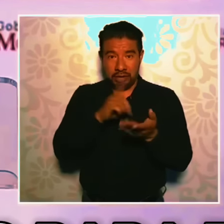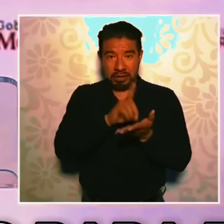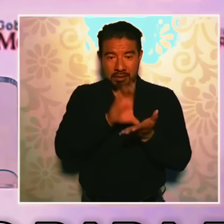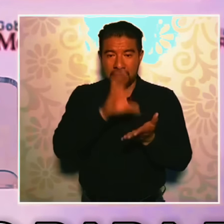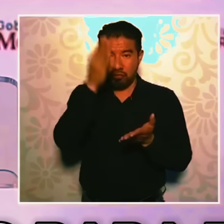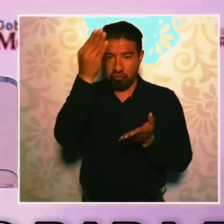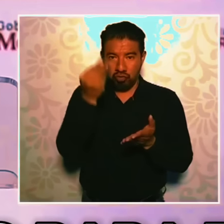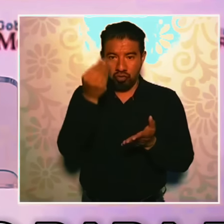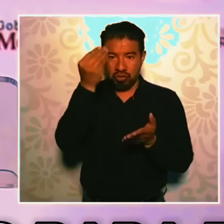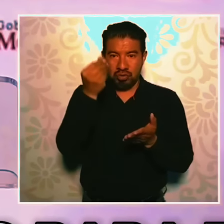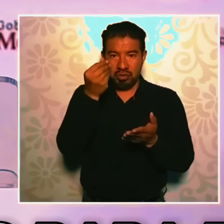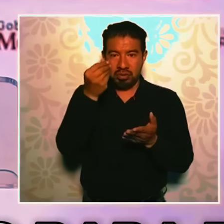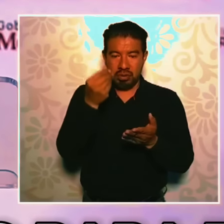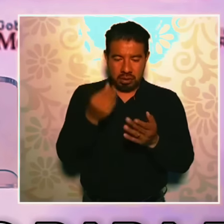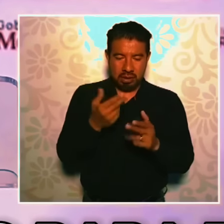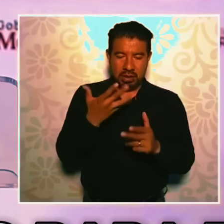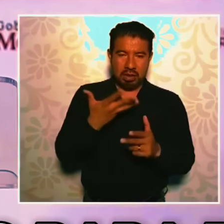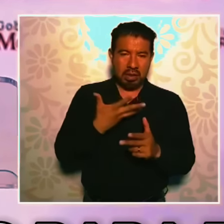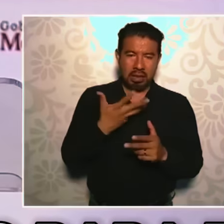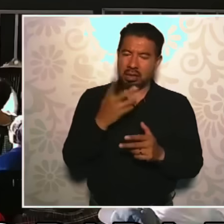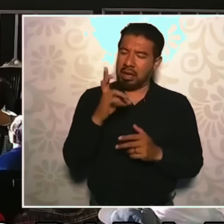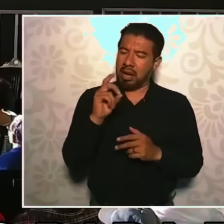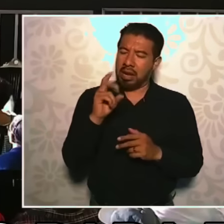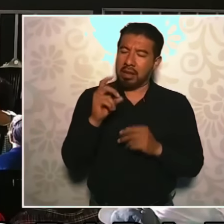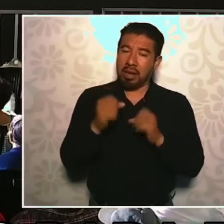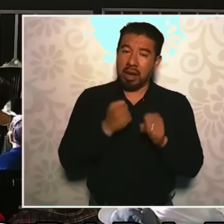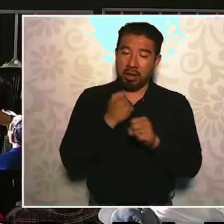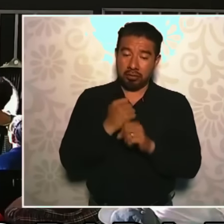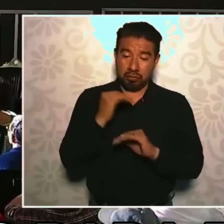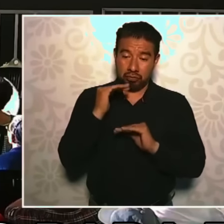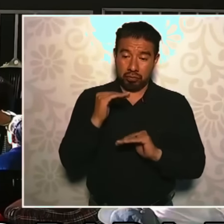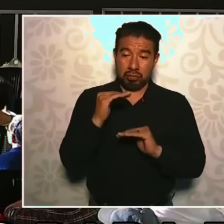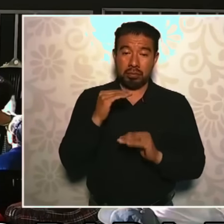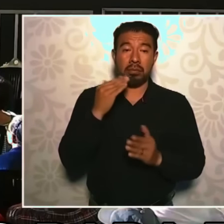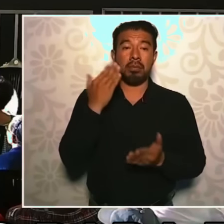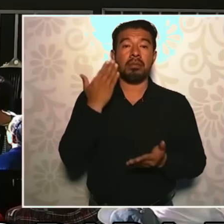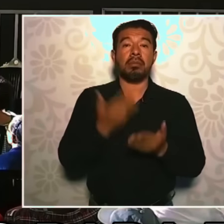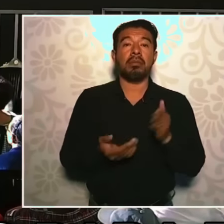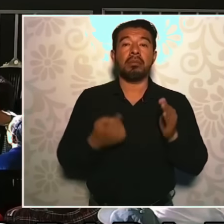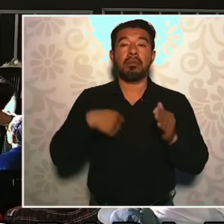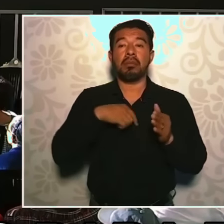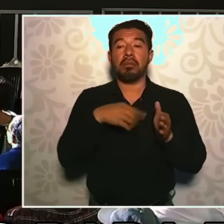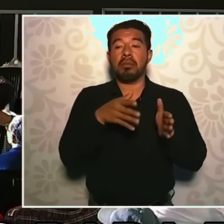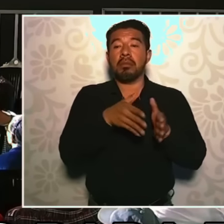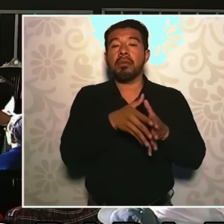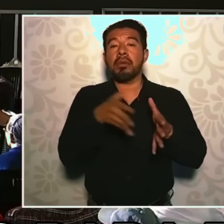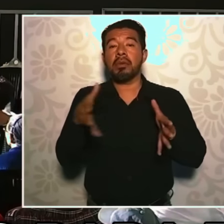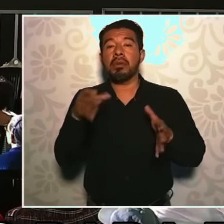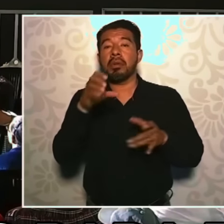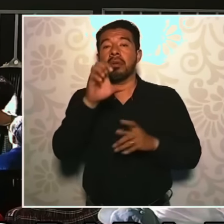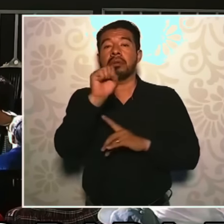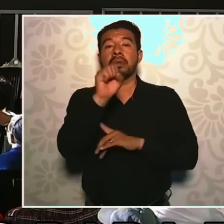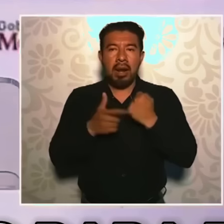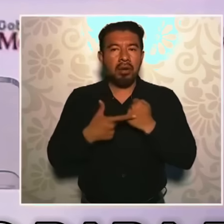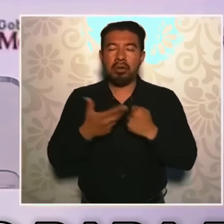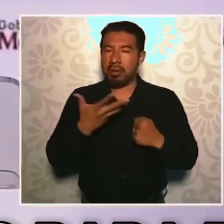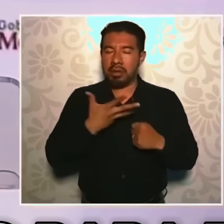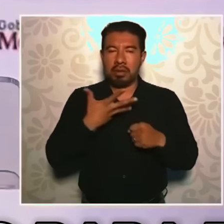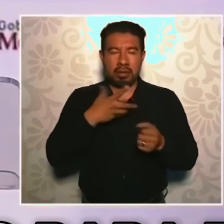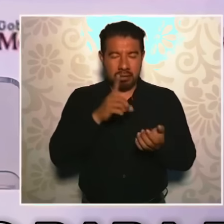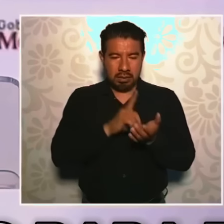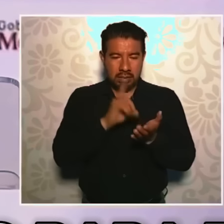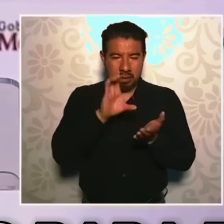que hoy llega hasta los 30 años, lo podamos abrir hasta los 64 años. Que